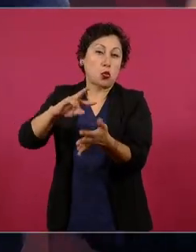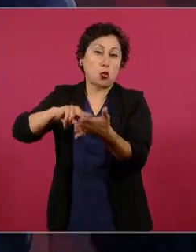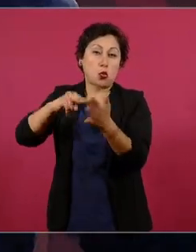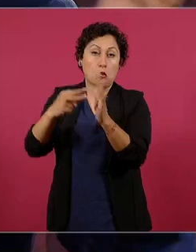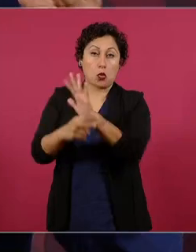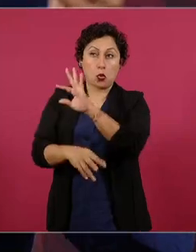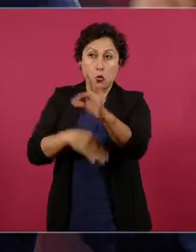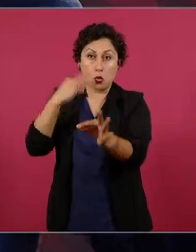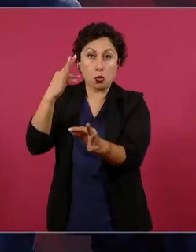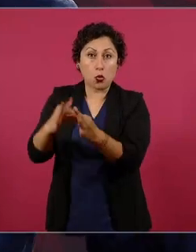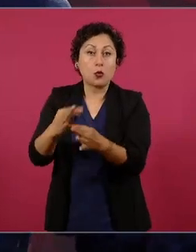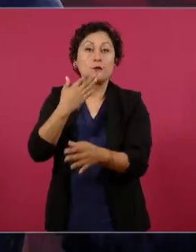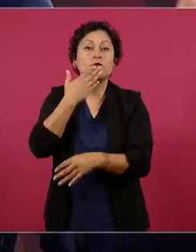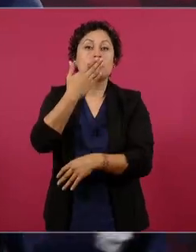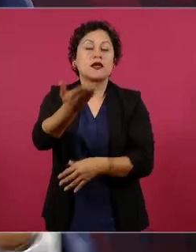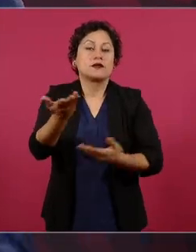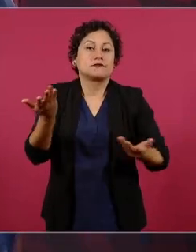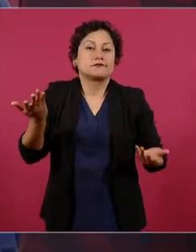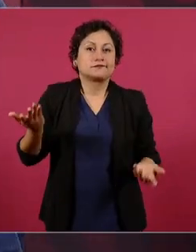lo que quieran es que